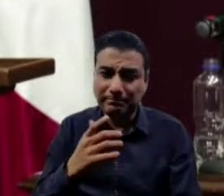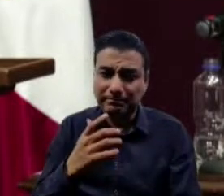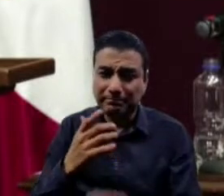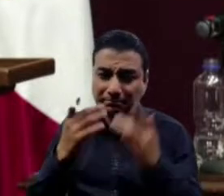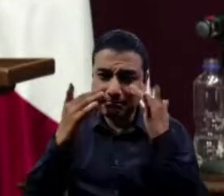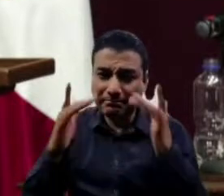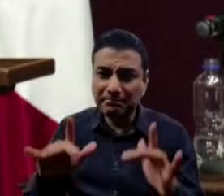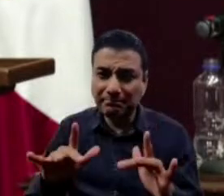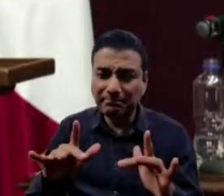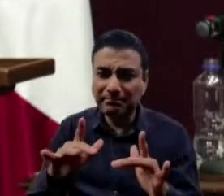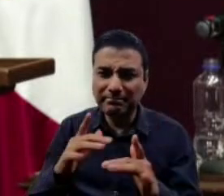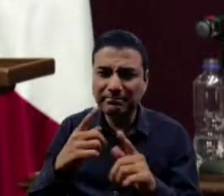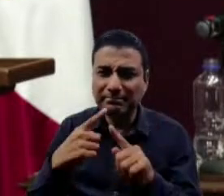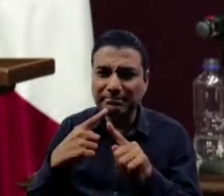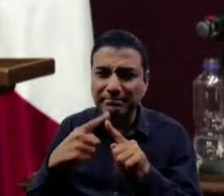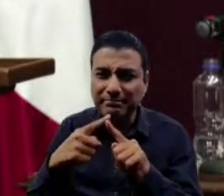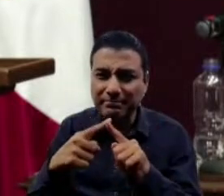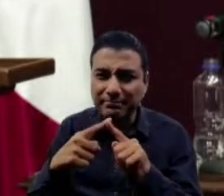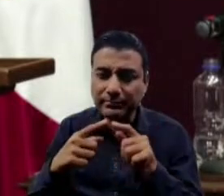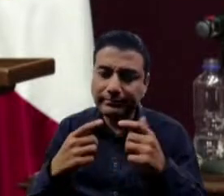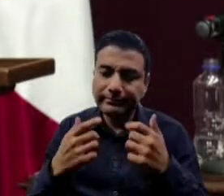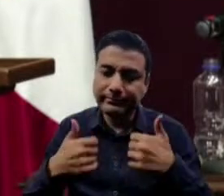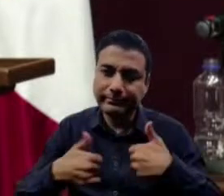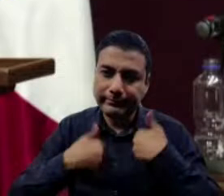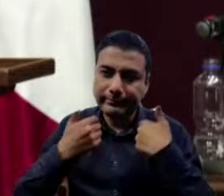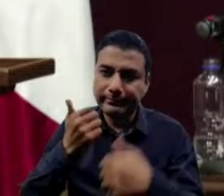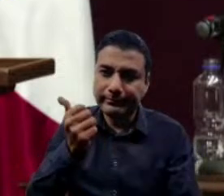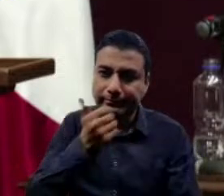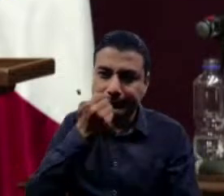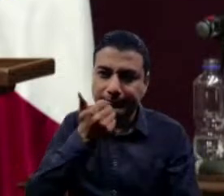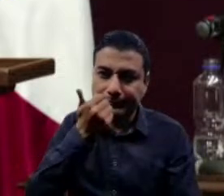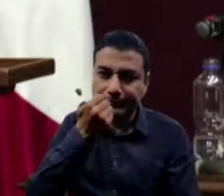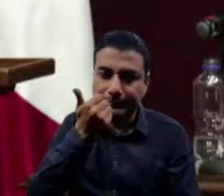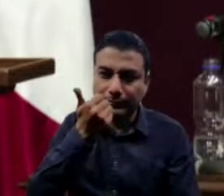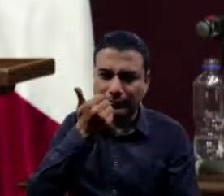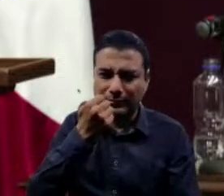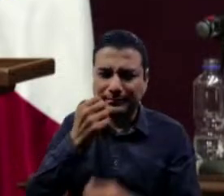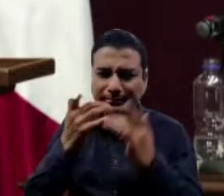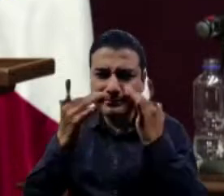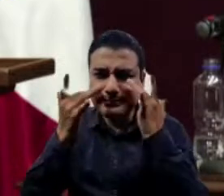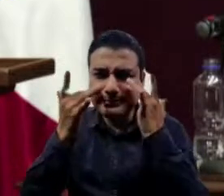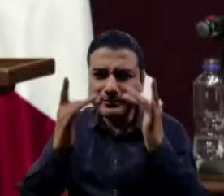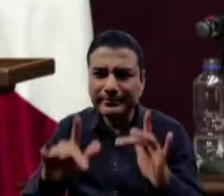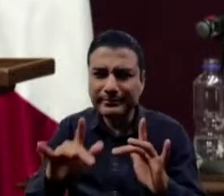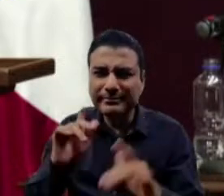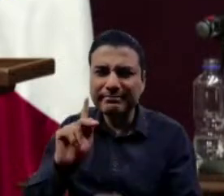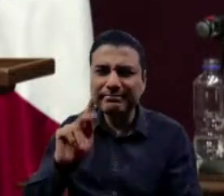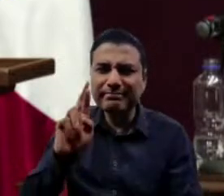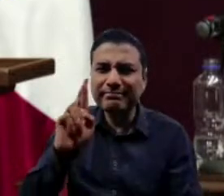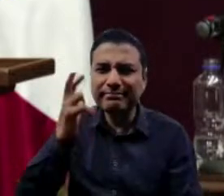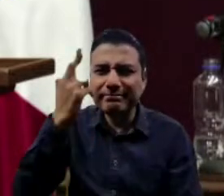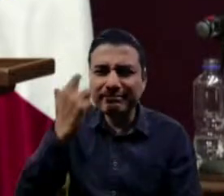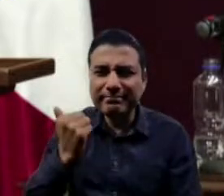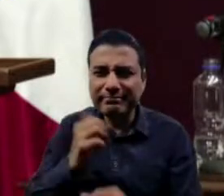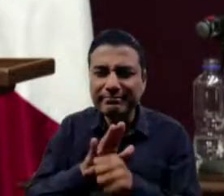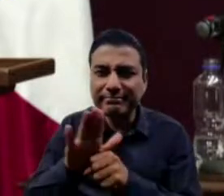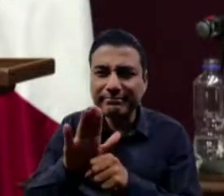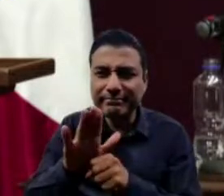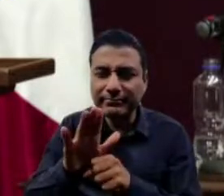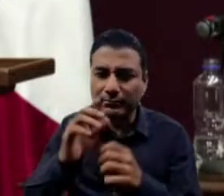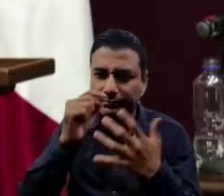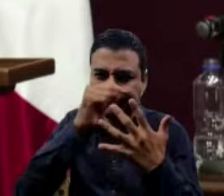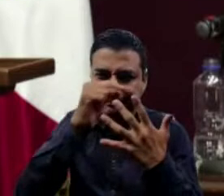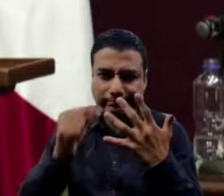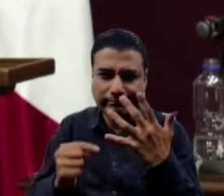parte de las y los educandos. Los diversos factores que involucra la deserción escolar no excluyen ninguna